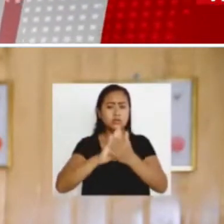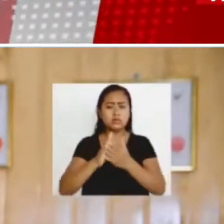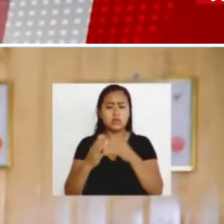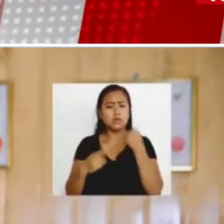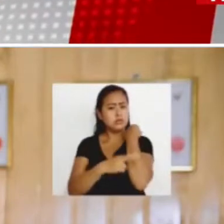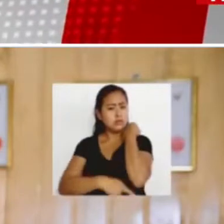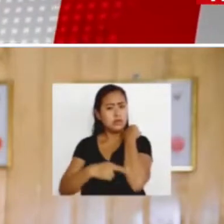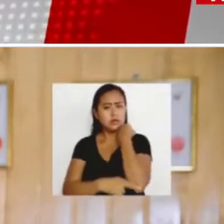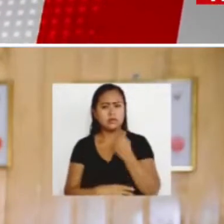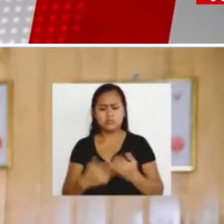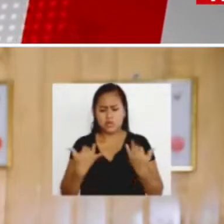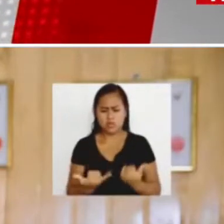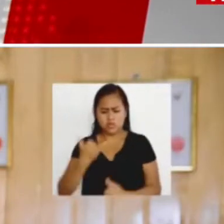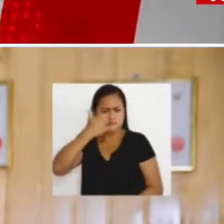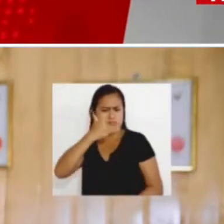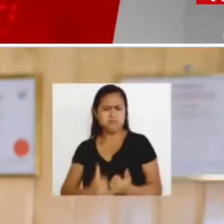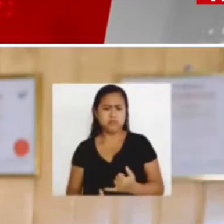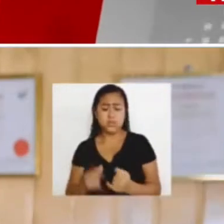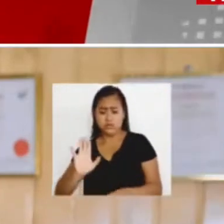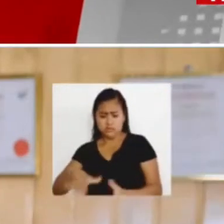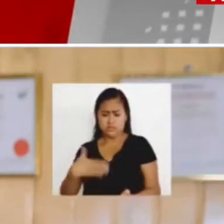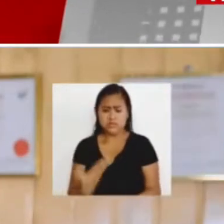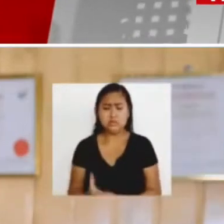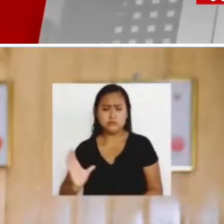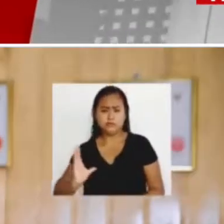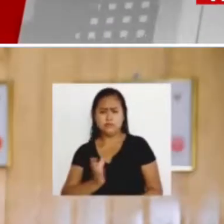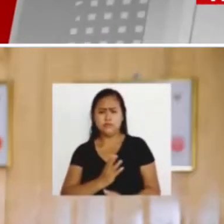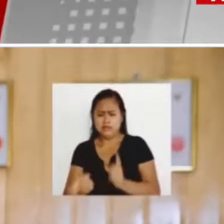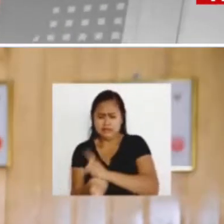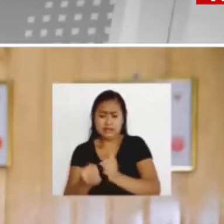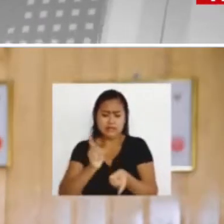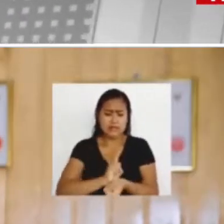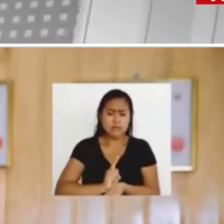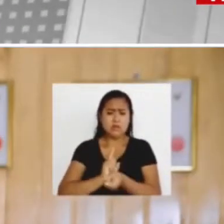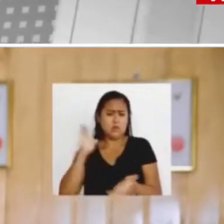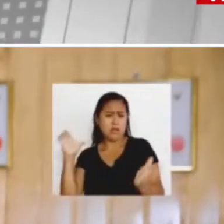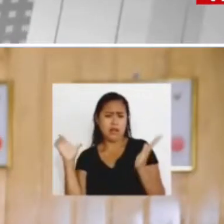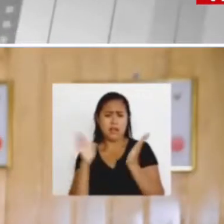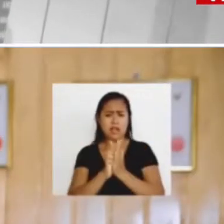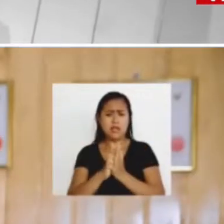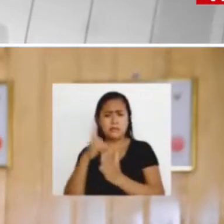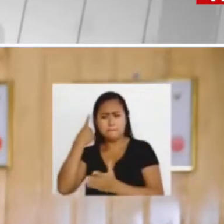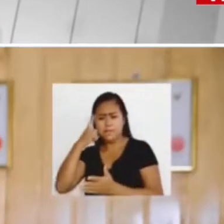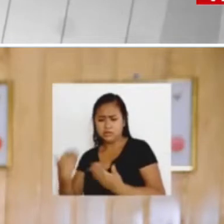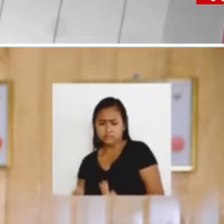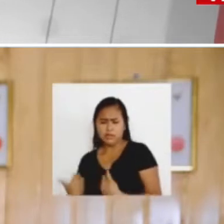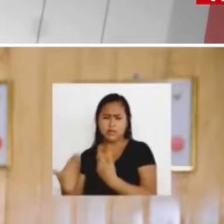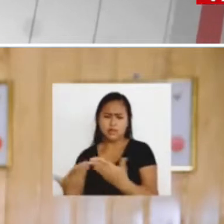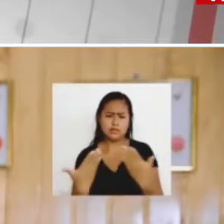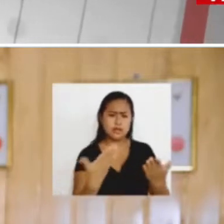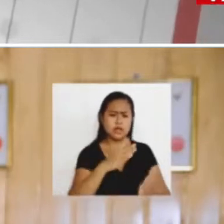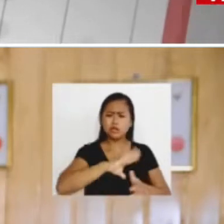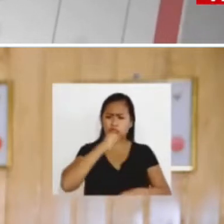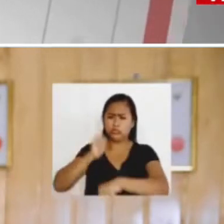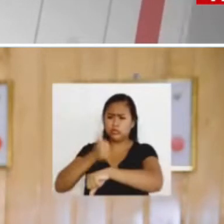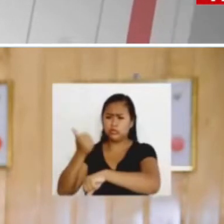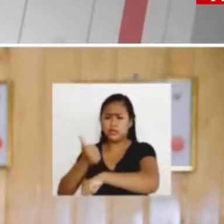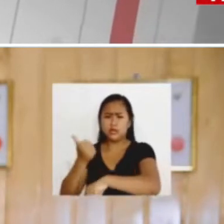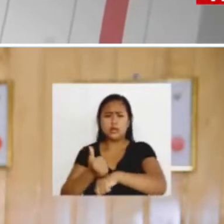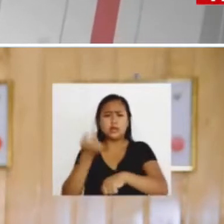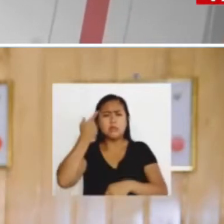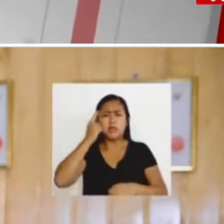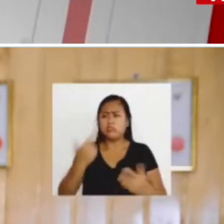ya desde el Congreso, mira, muchas veces estos proyectos de formalización no se ejecutaron como debe ser, pero no porque